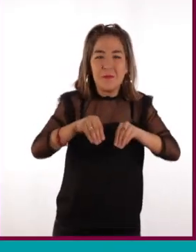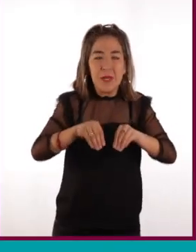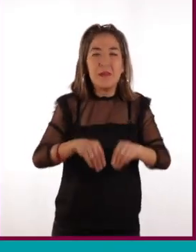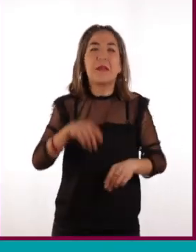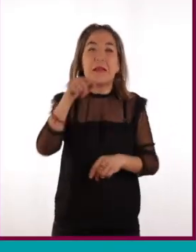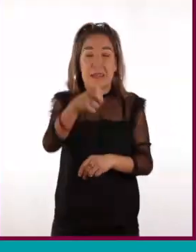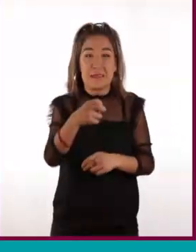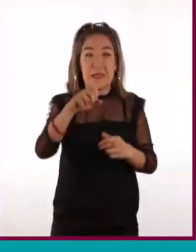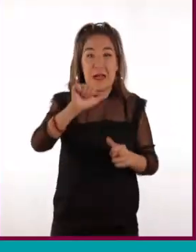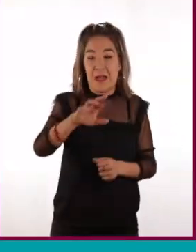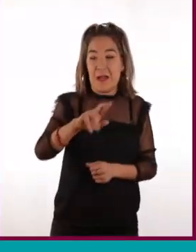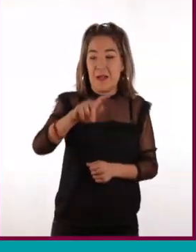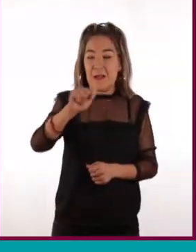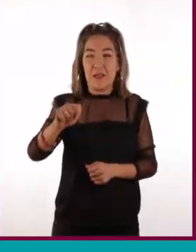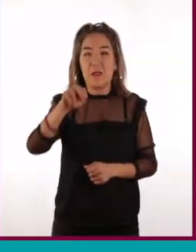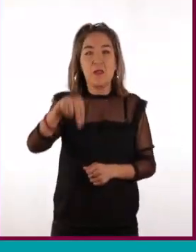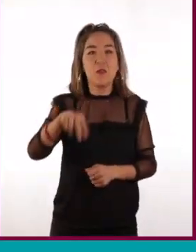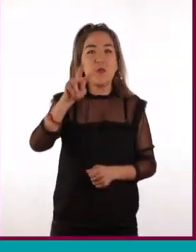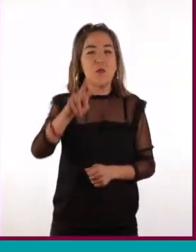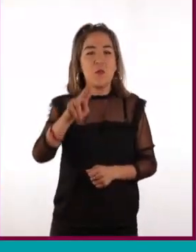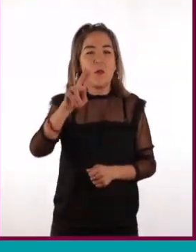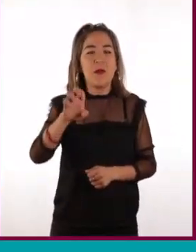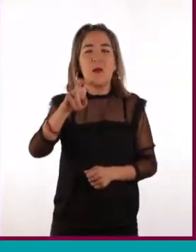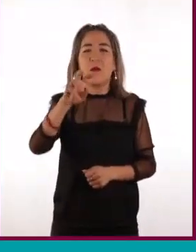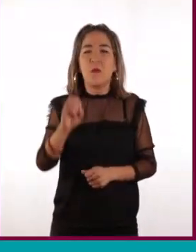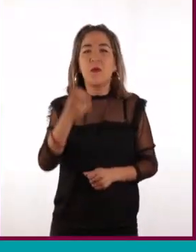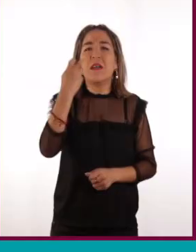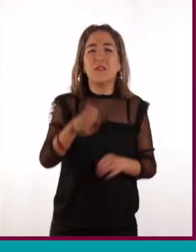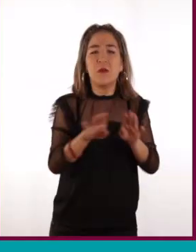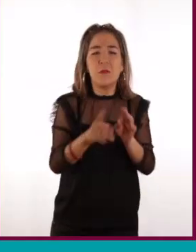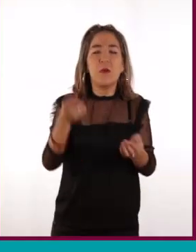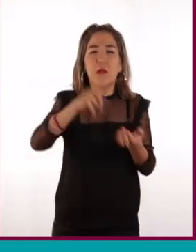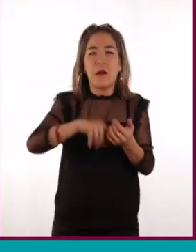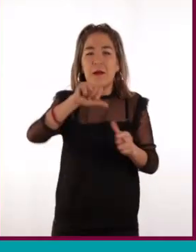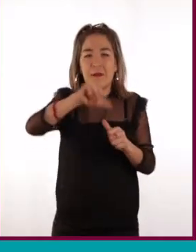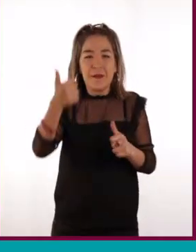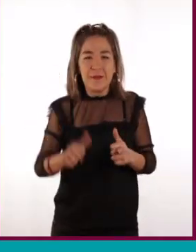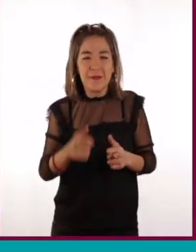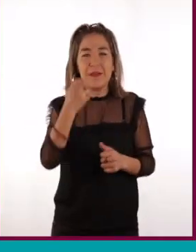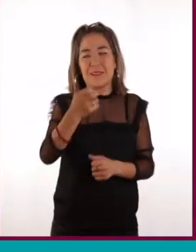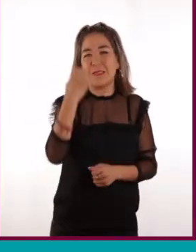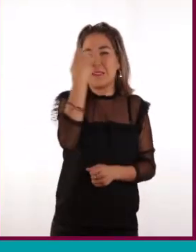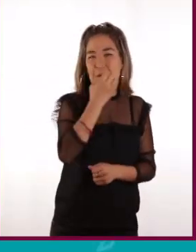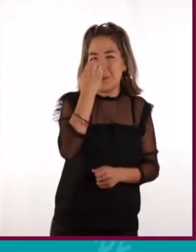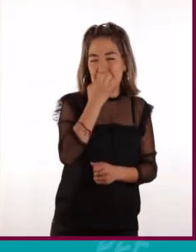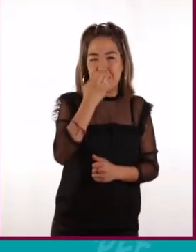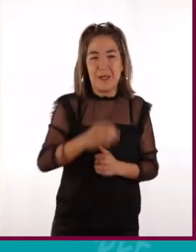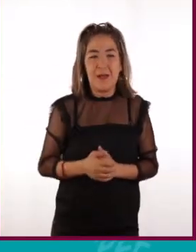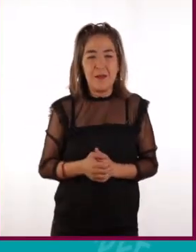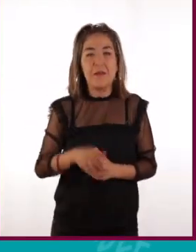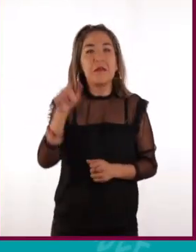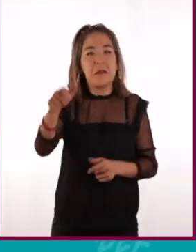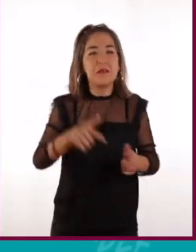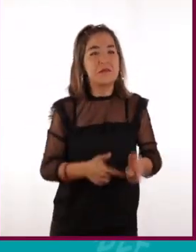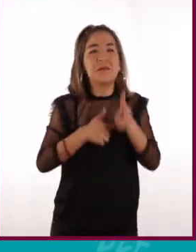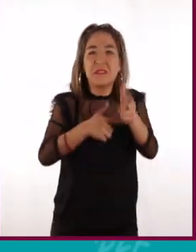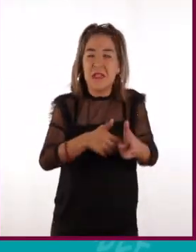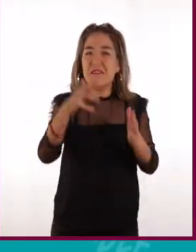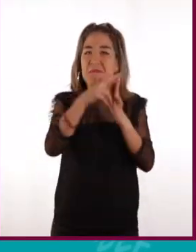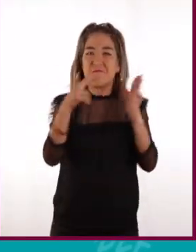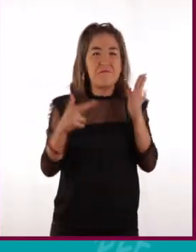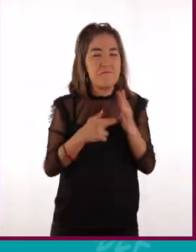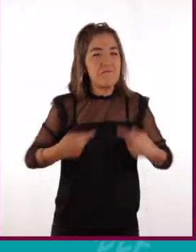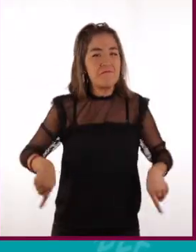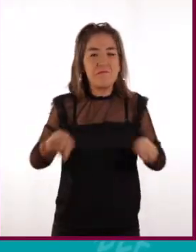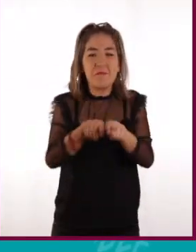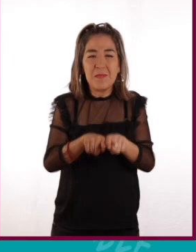movimiento, justamente porque el Art Nouveau propuso romper con un estilo artístico llamado el arte académico, que